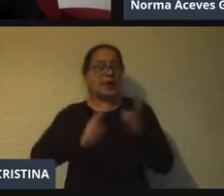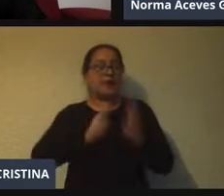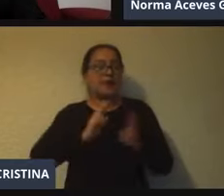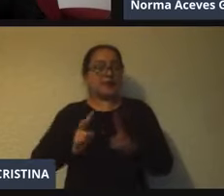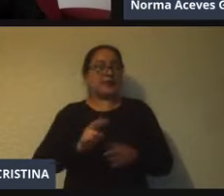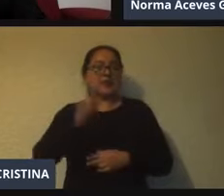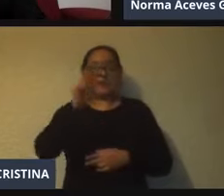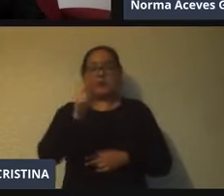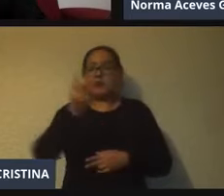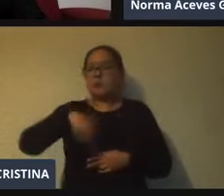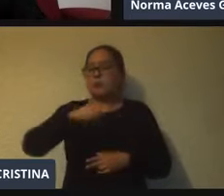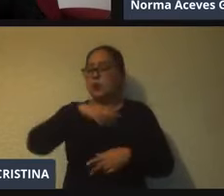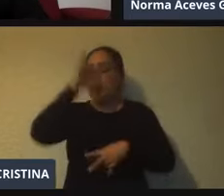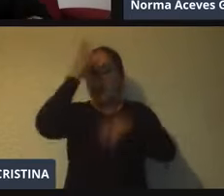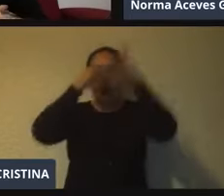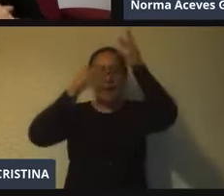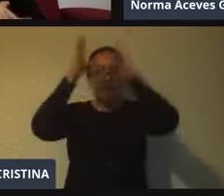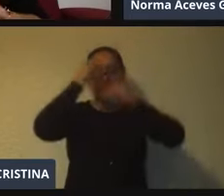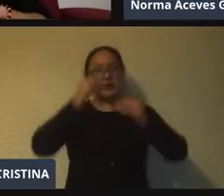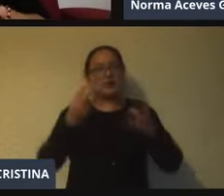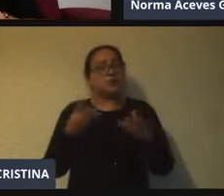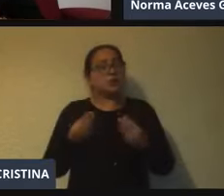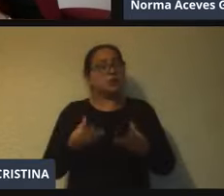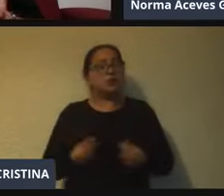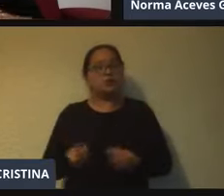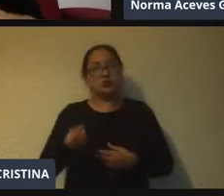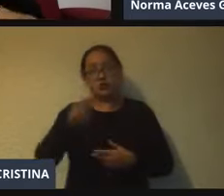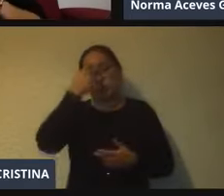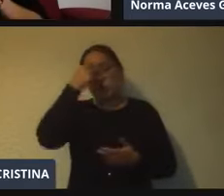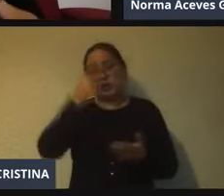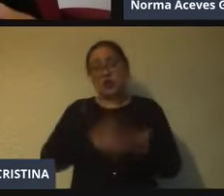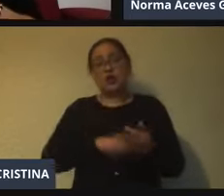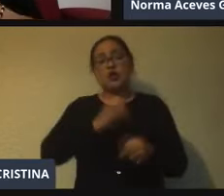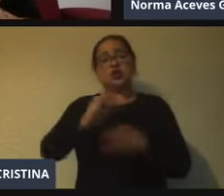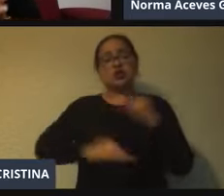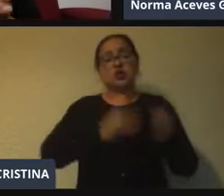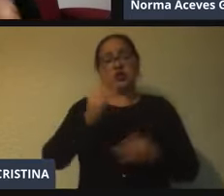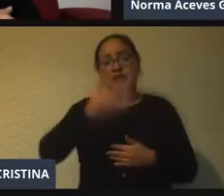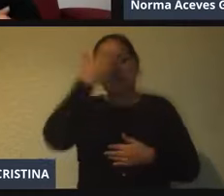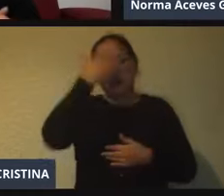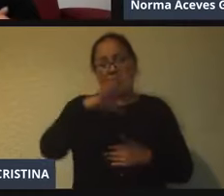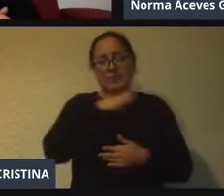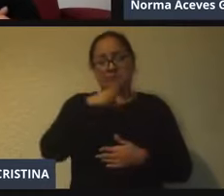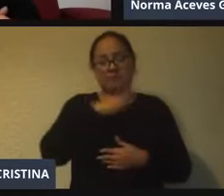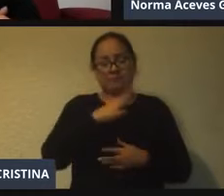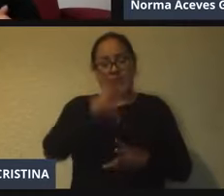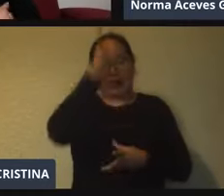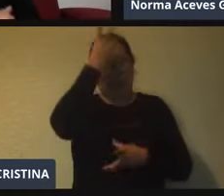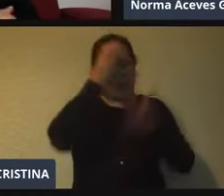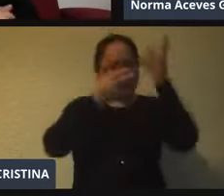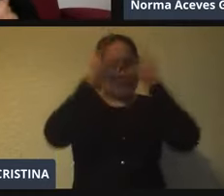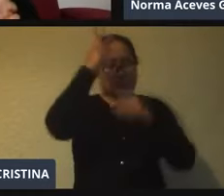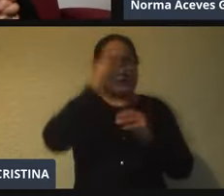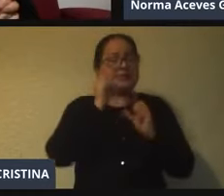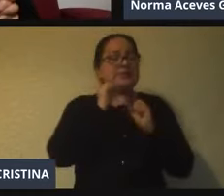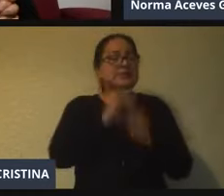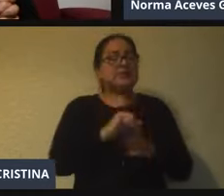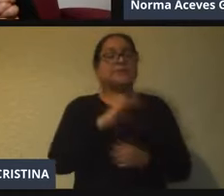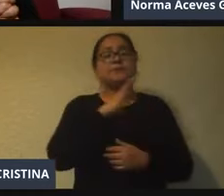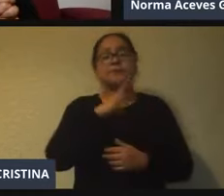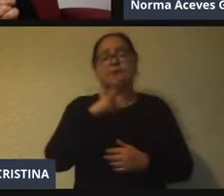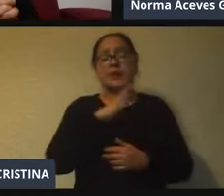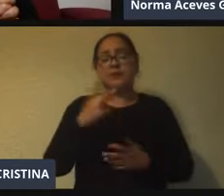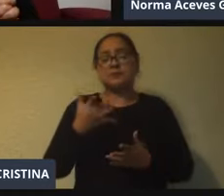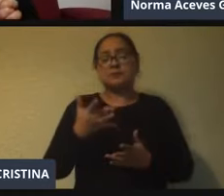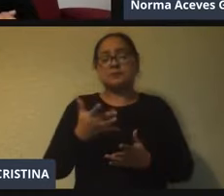mucho aprendizaje, yo creo que todas y todos nos vamos con una reflexión muy grande, ¿no? Agradecer